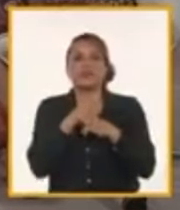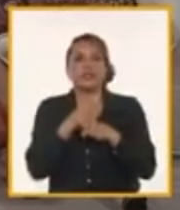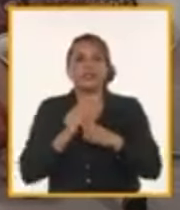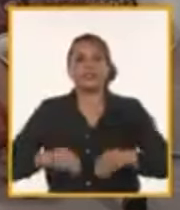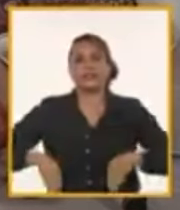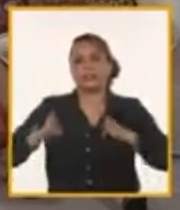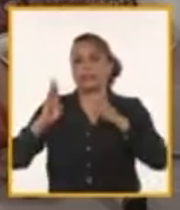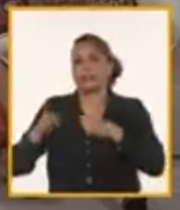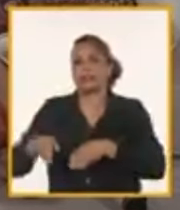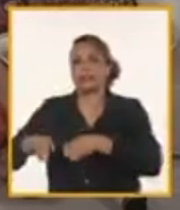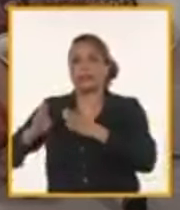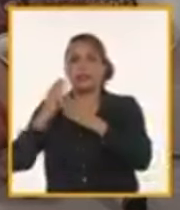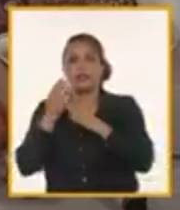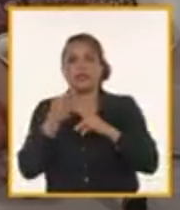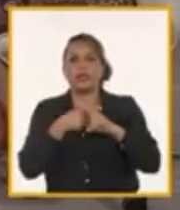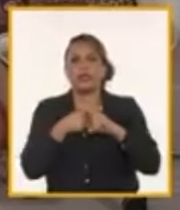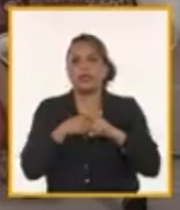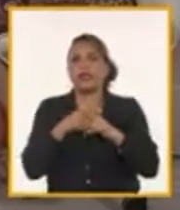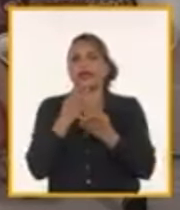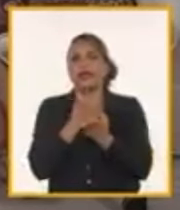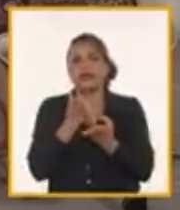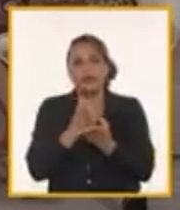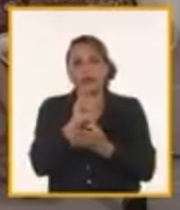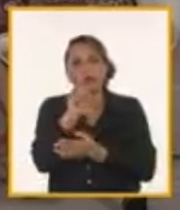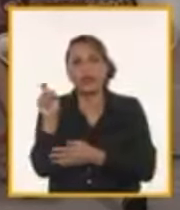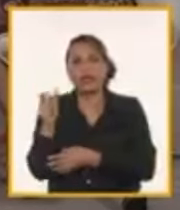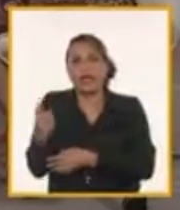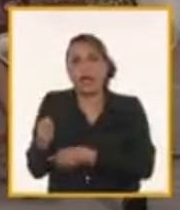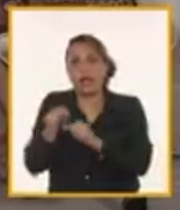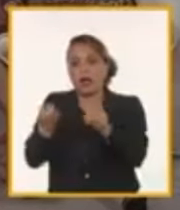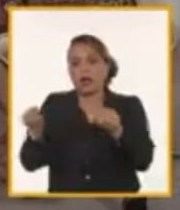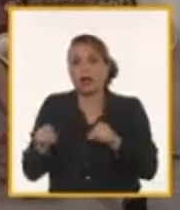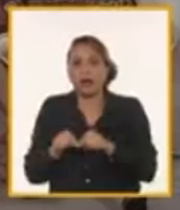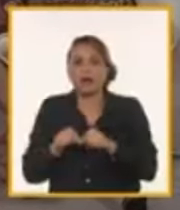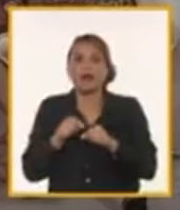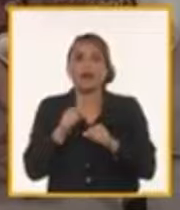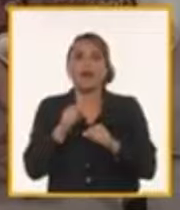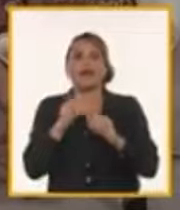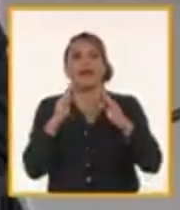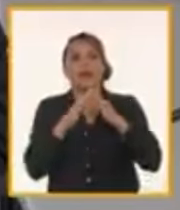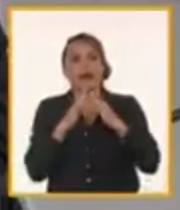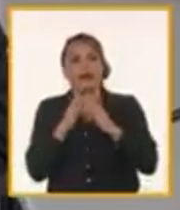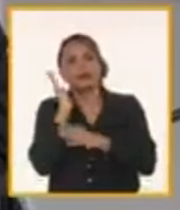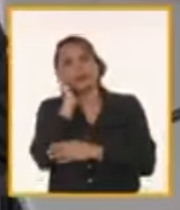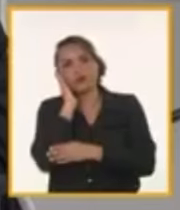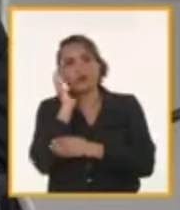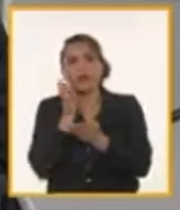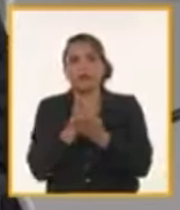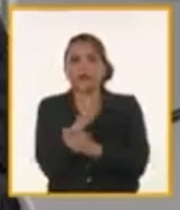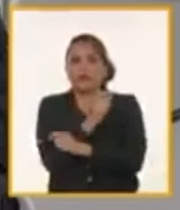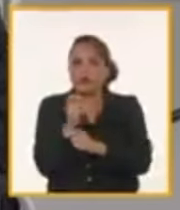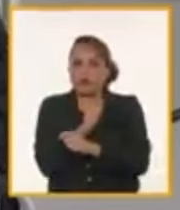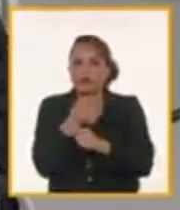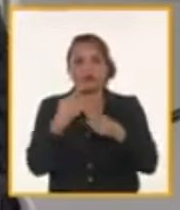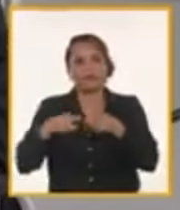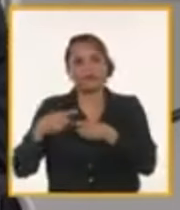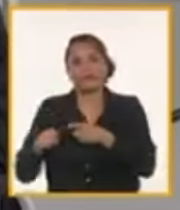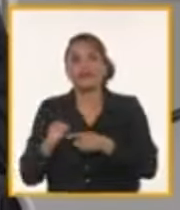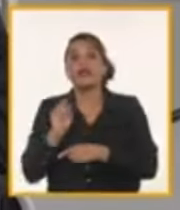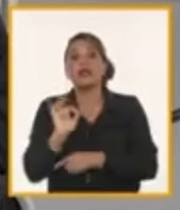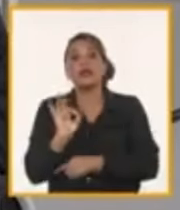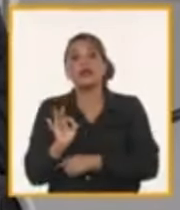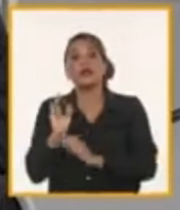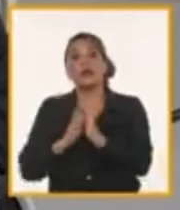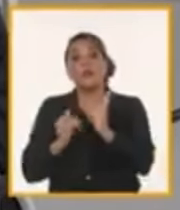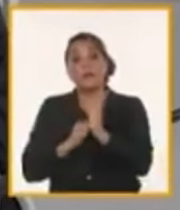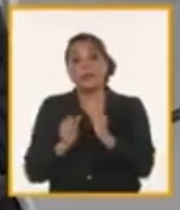infraestructura en materia de aulas residencias estudiantiles y otros y eso lleva un esfuerzo presupuestario Incluso en estos primeros meses van a coincidir los